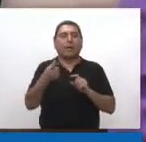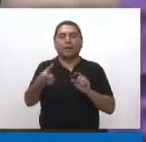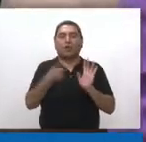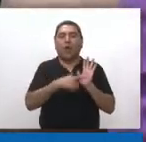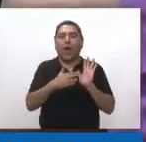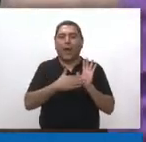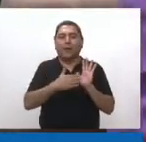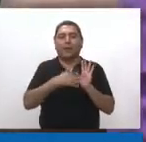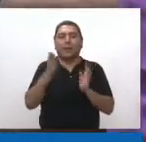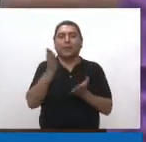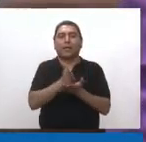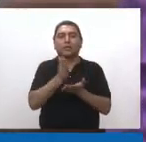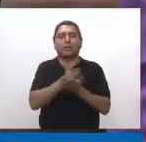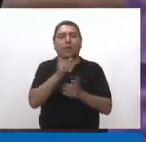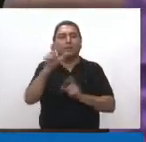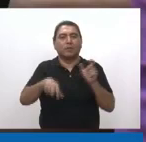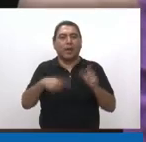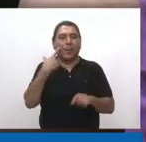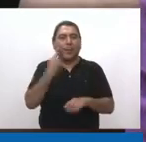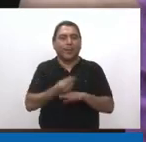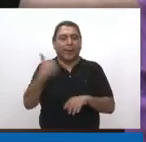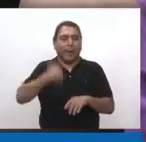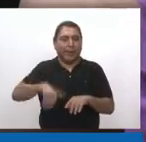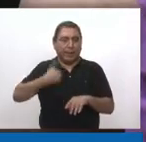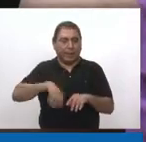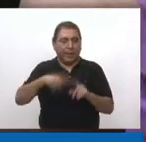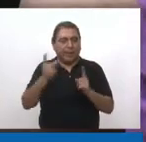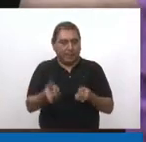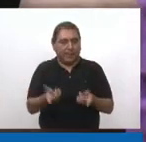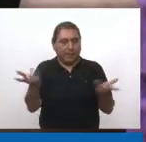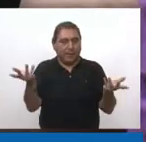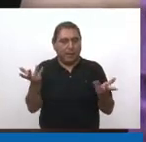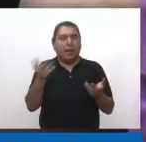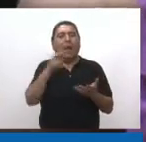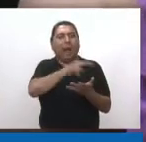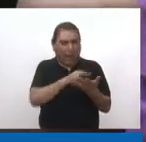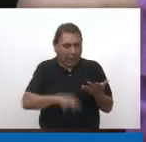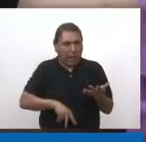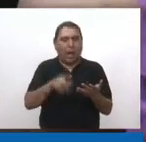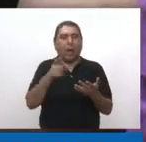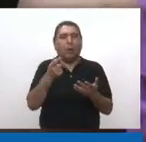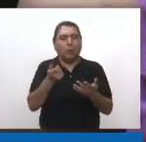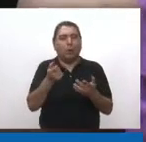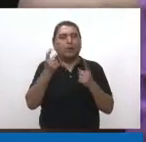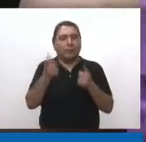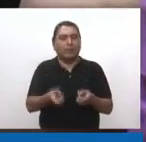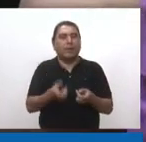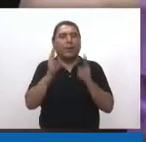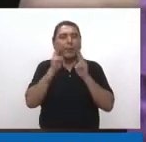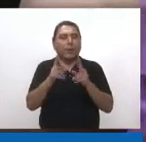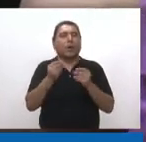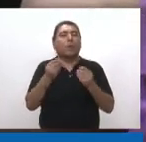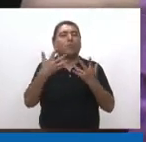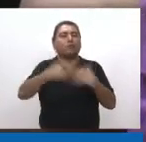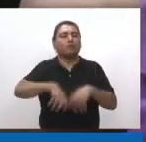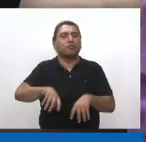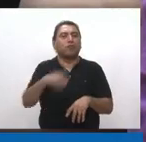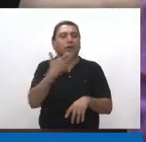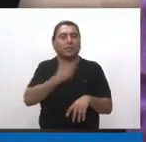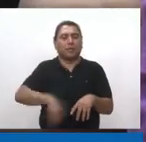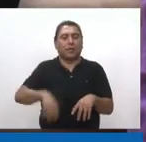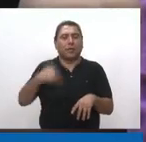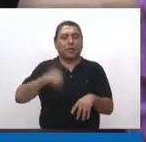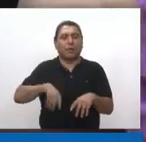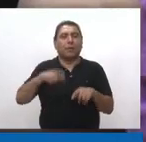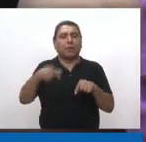garantizan los derechos de los argentinos. Entonces, traten de leer un poco y ver un poco cómo funciona el Estado argentino. Por